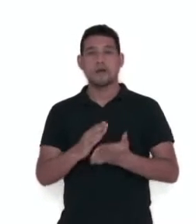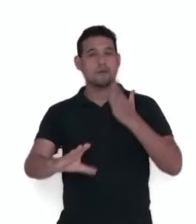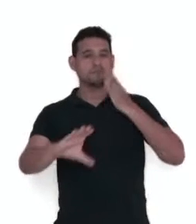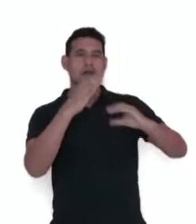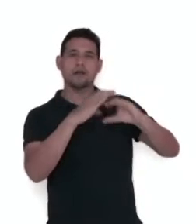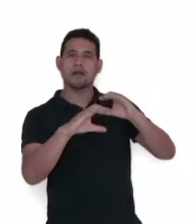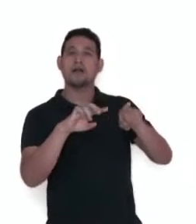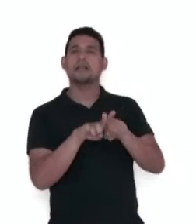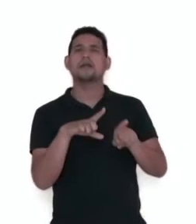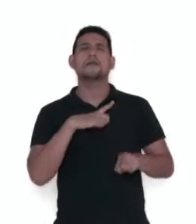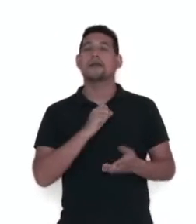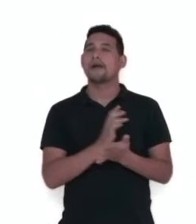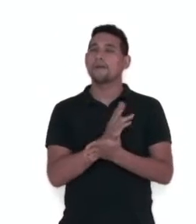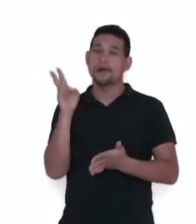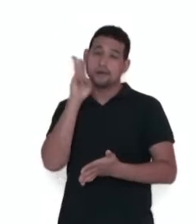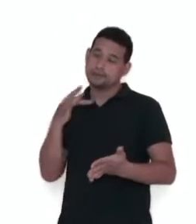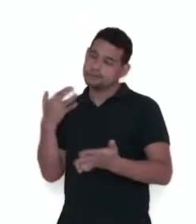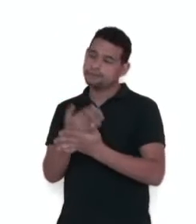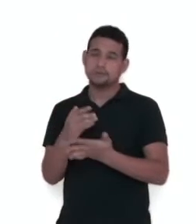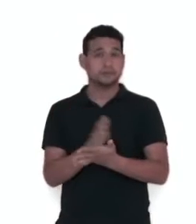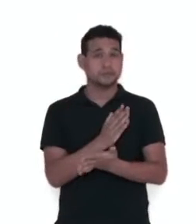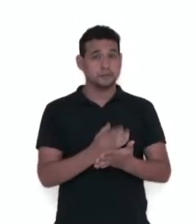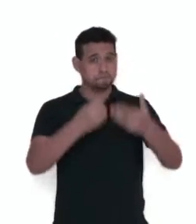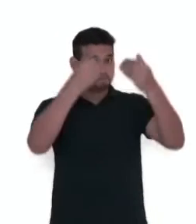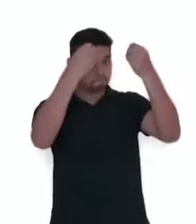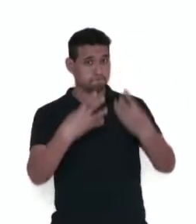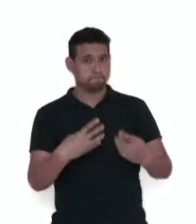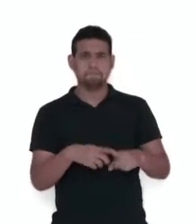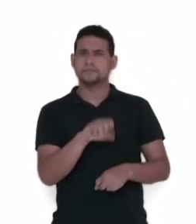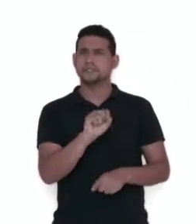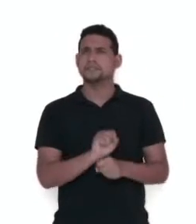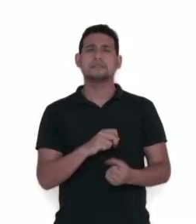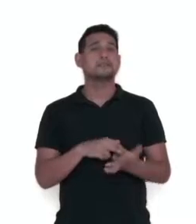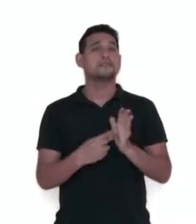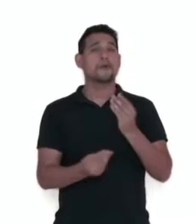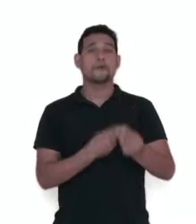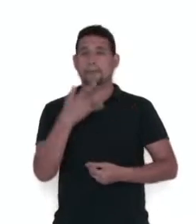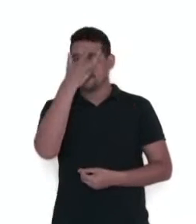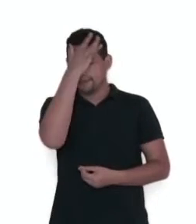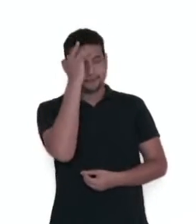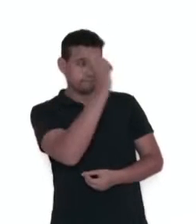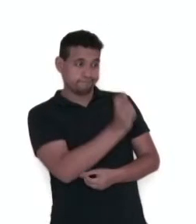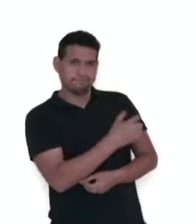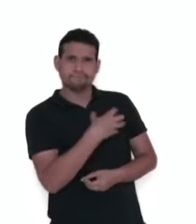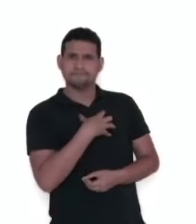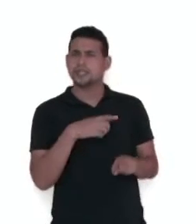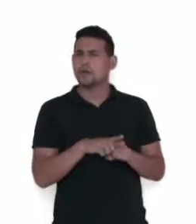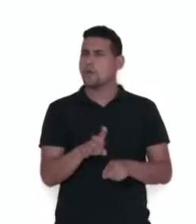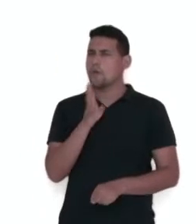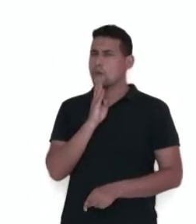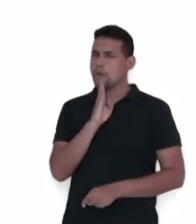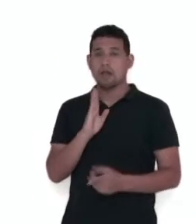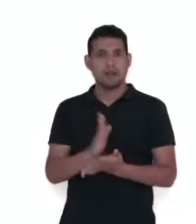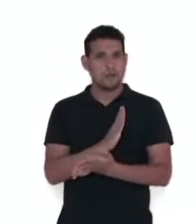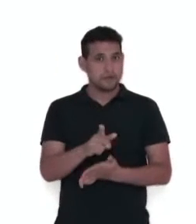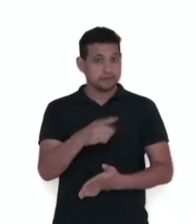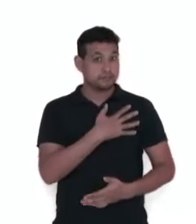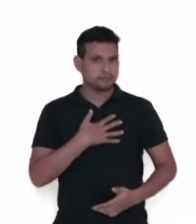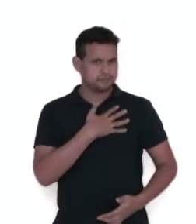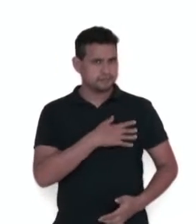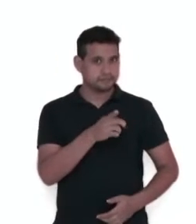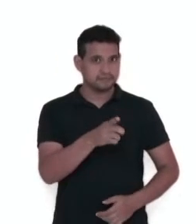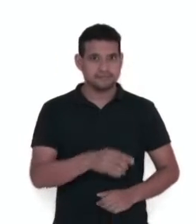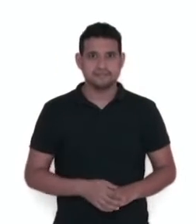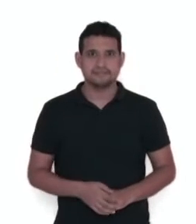canciones traen consigo una historia, una narración que se pasa con alguien, ¿conoces alguna que te